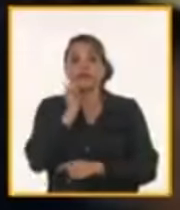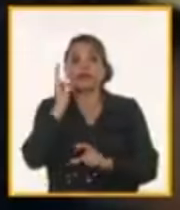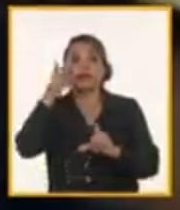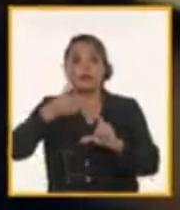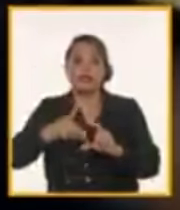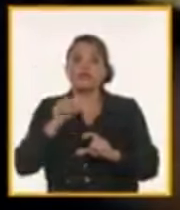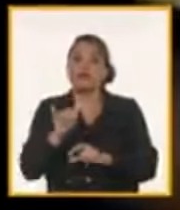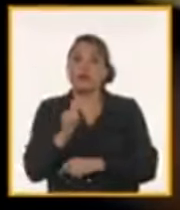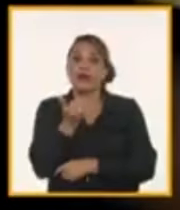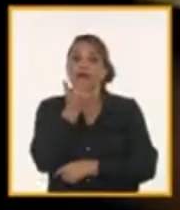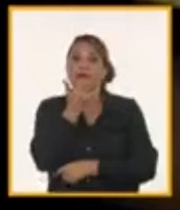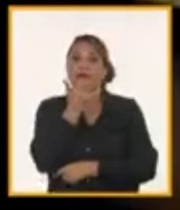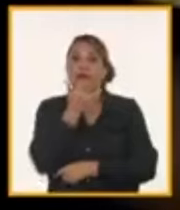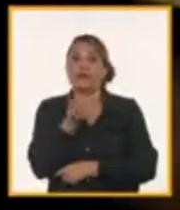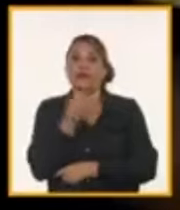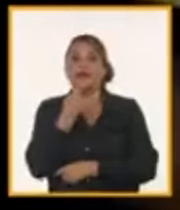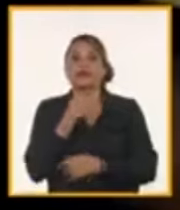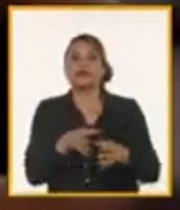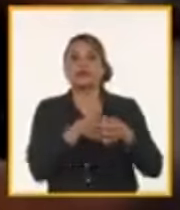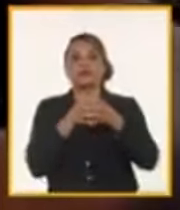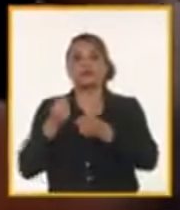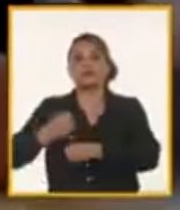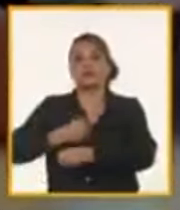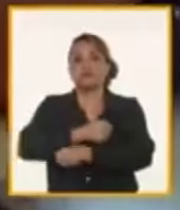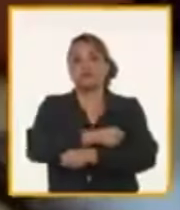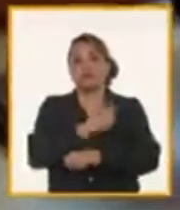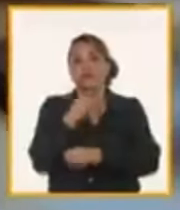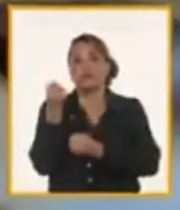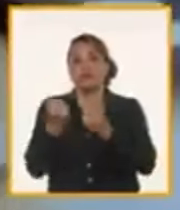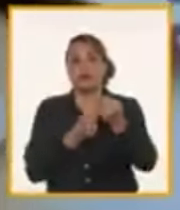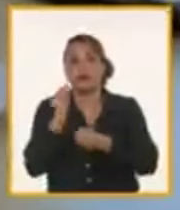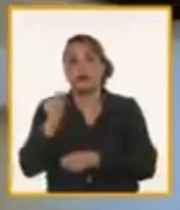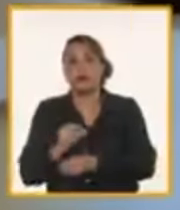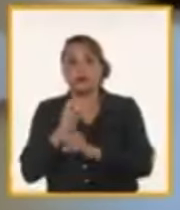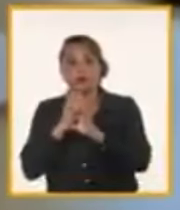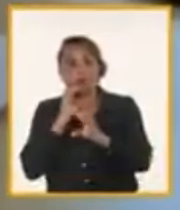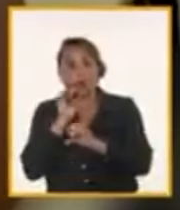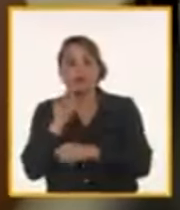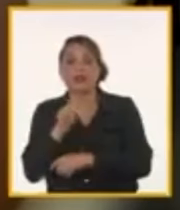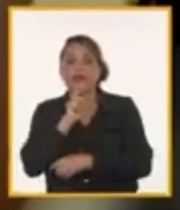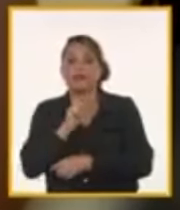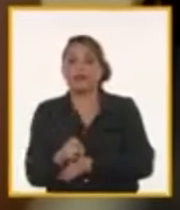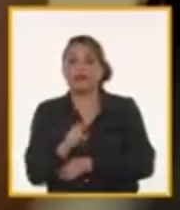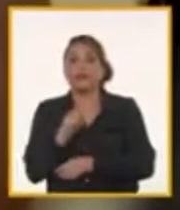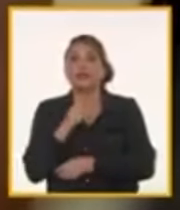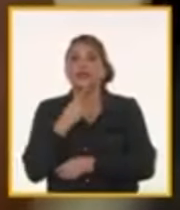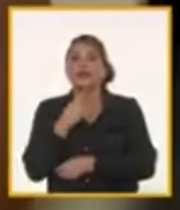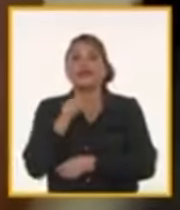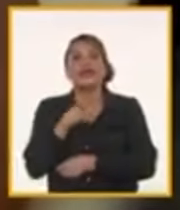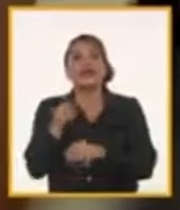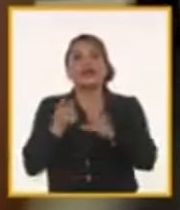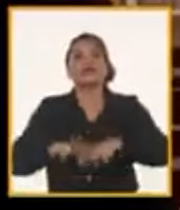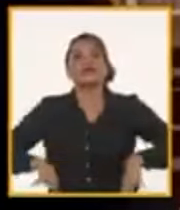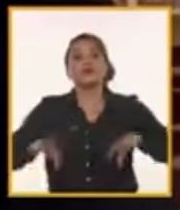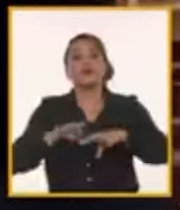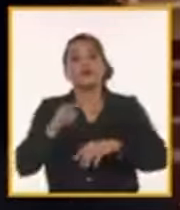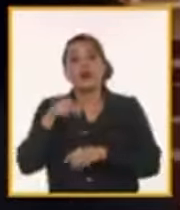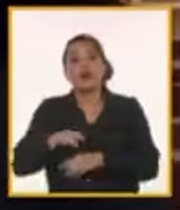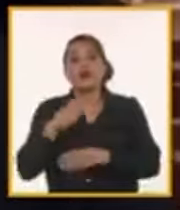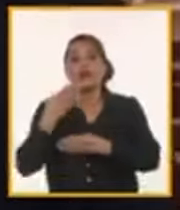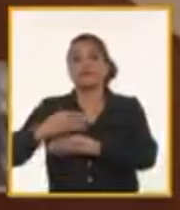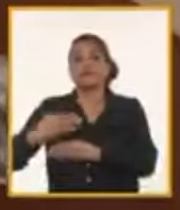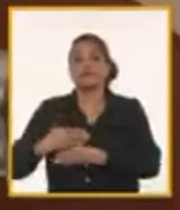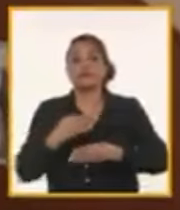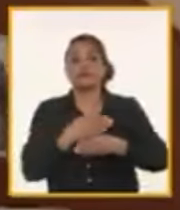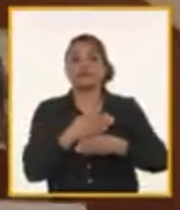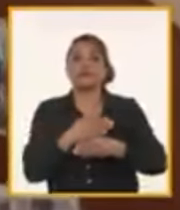enfrentar la transportación de los trabajadores y demás y el cual a partir de las condiciones también que existen hemos tenido limitaciones con para